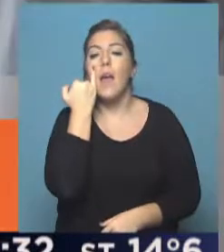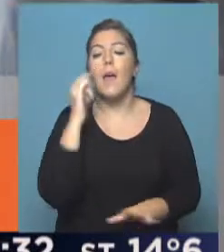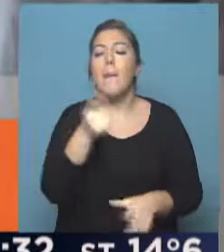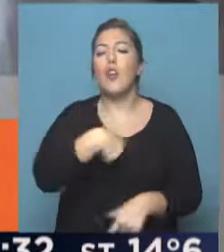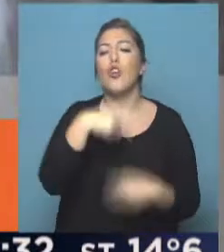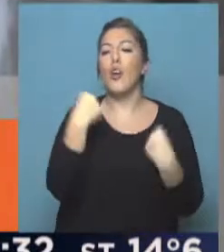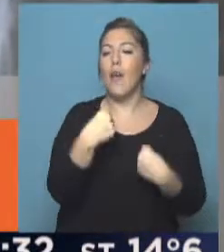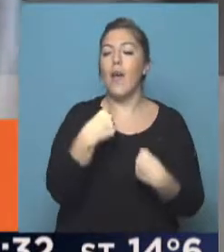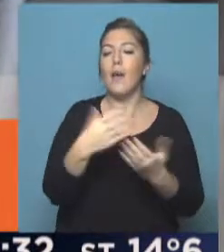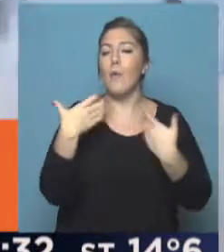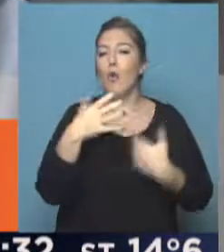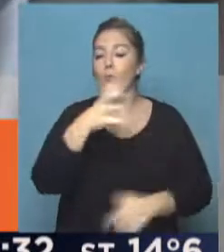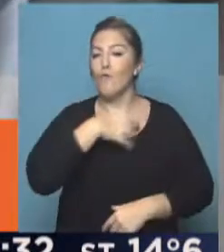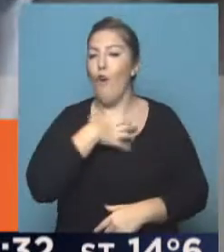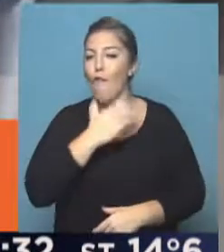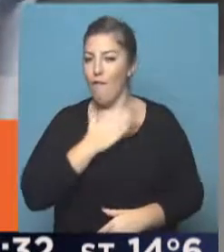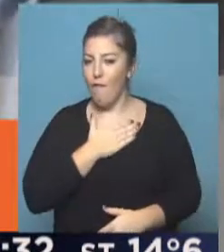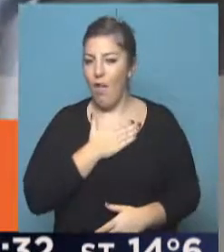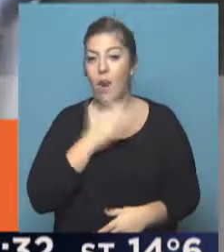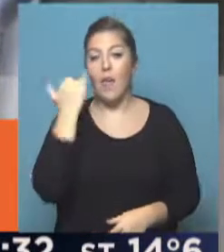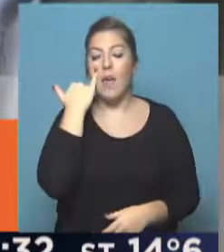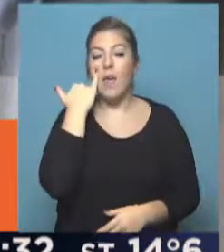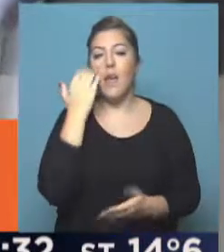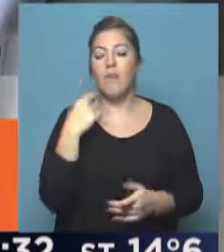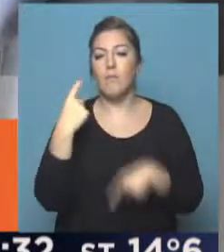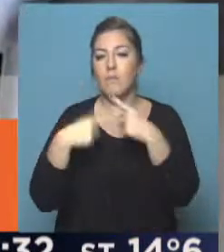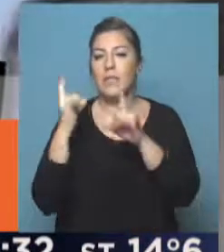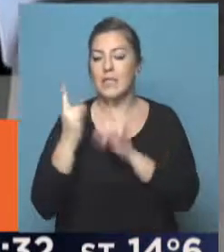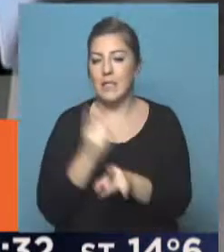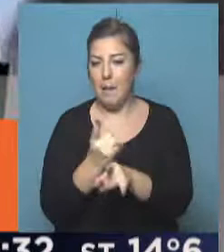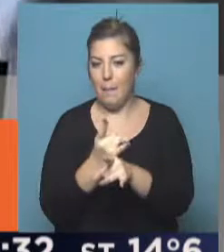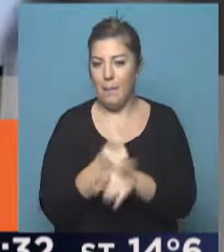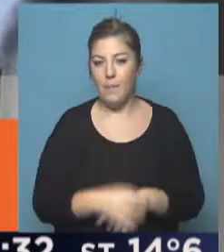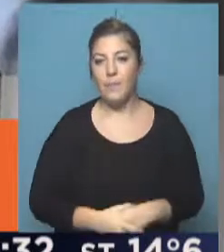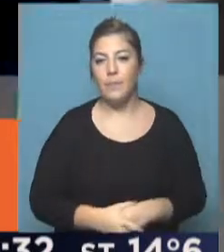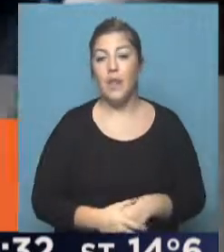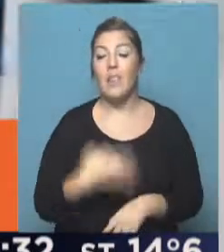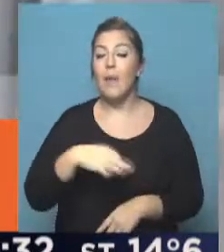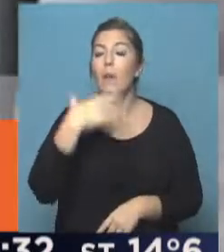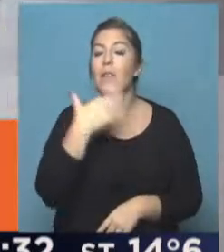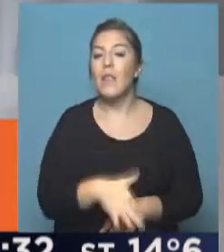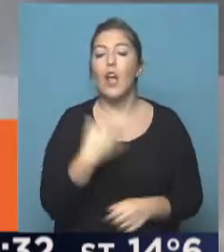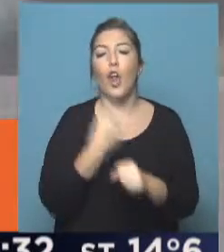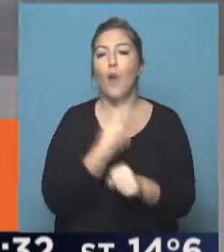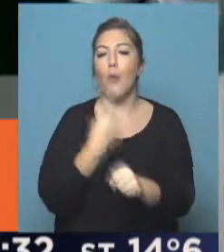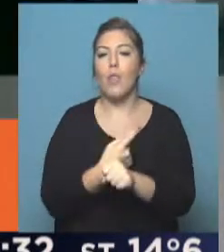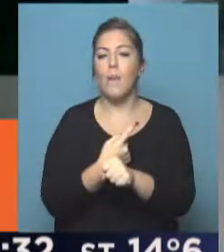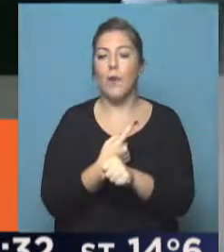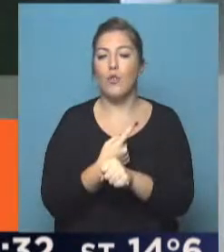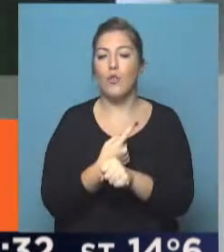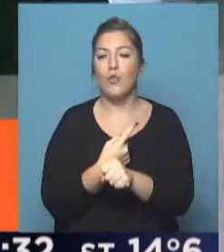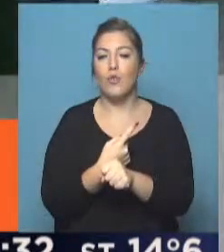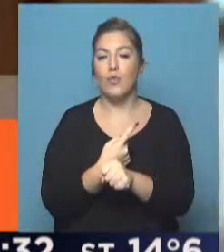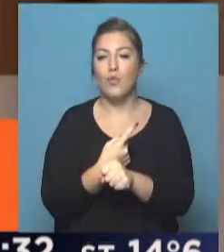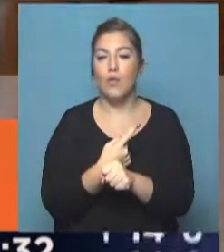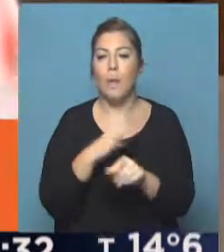es que seamos creíbles, confiables y predecibles. Tenemos que entender que no podemos apostar más al